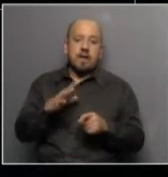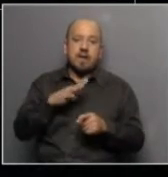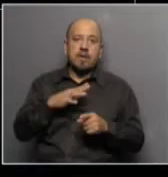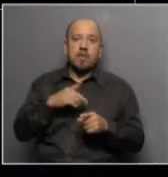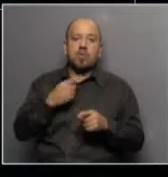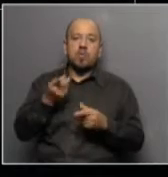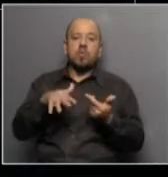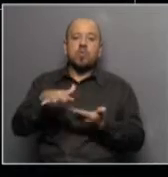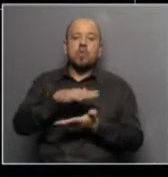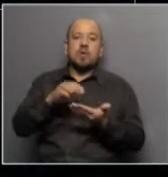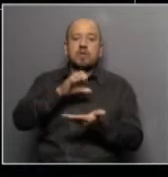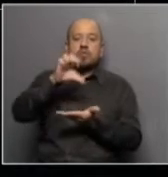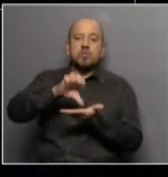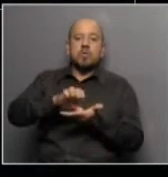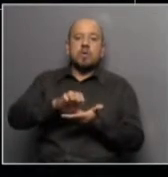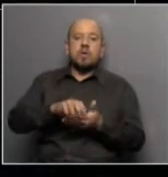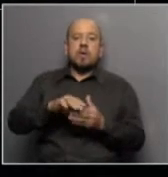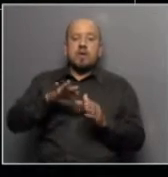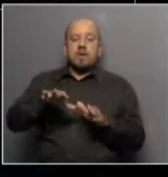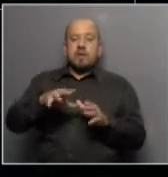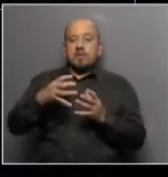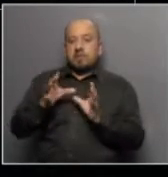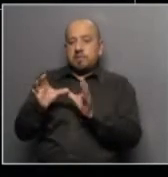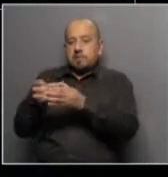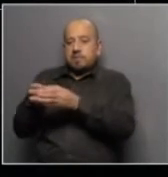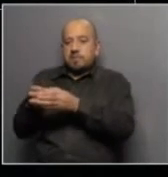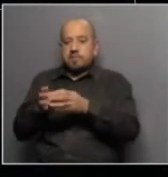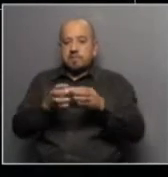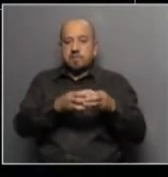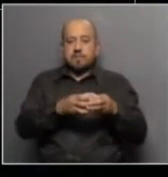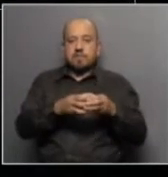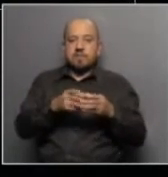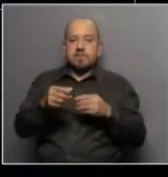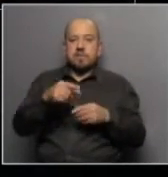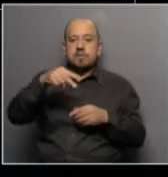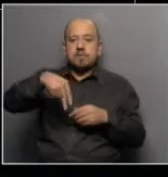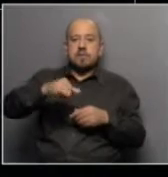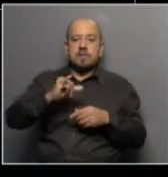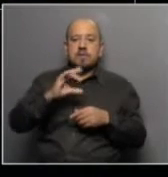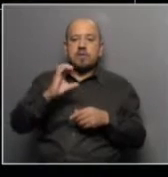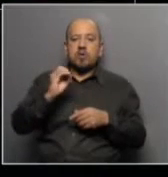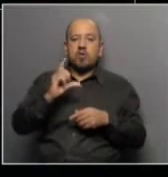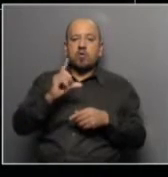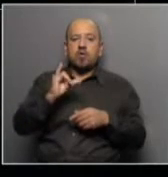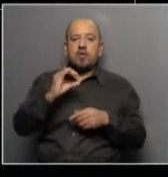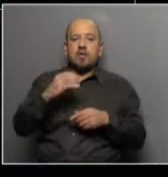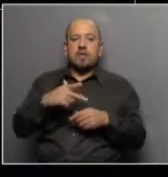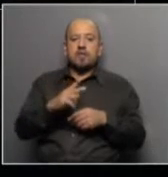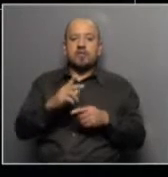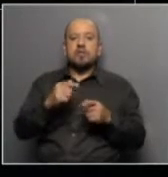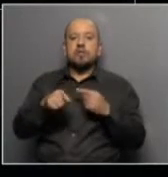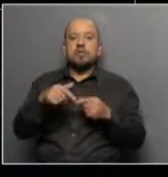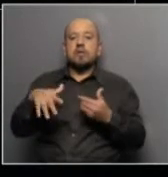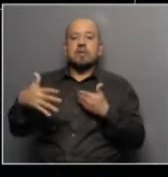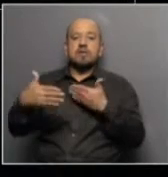zonas en esto del concepto de ciudad burbuja, ¿no? Hay zonas que, sobre todo la zona cercana a Nikolić, donde hay toda una infraestructura muy cercana a